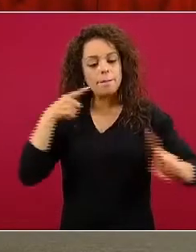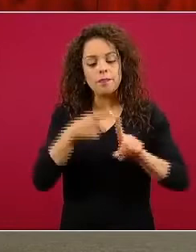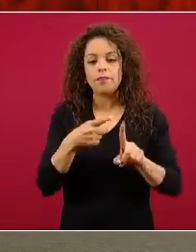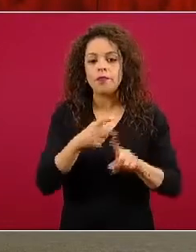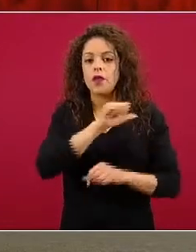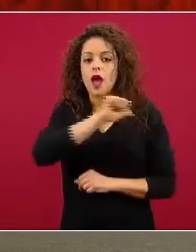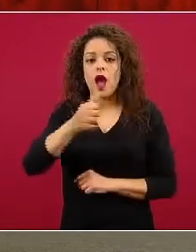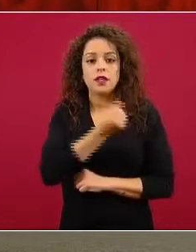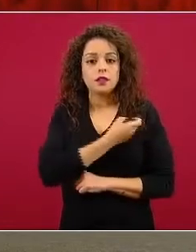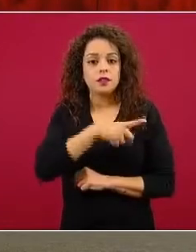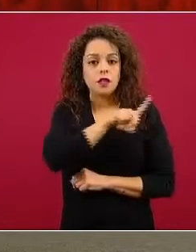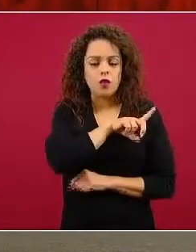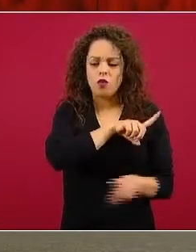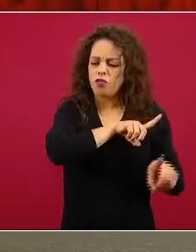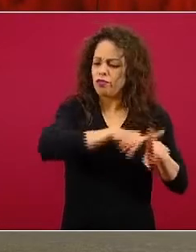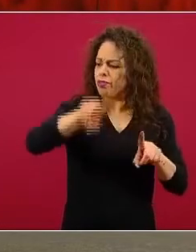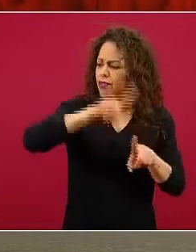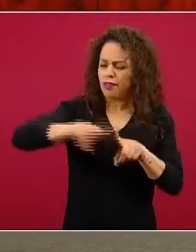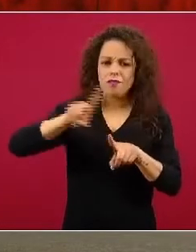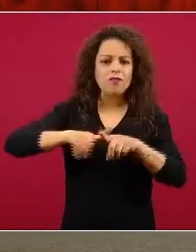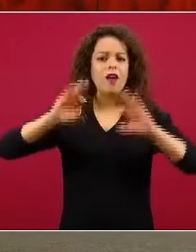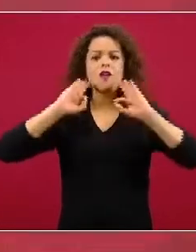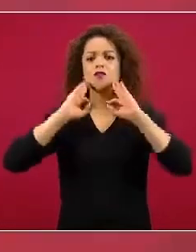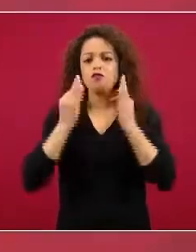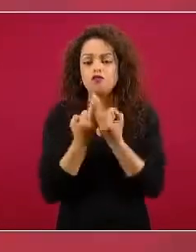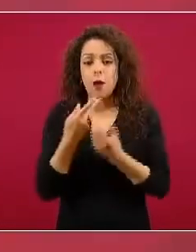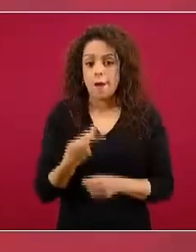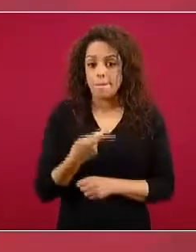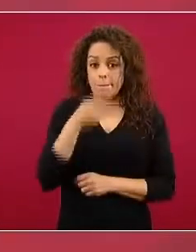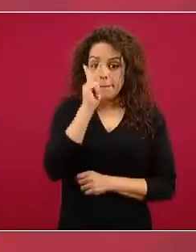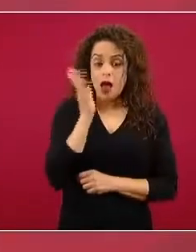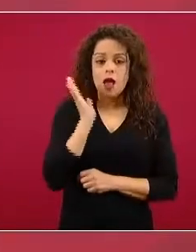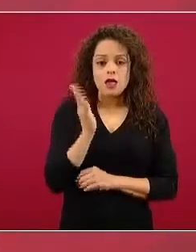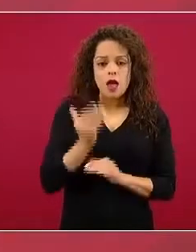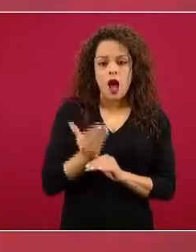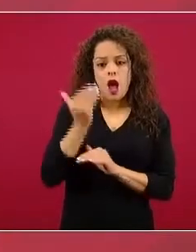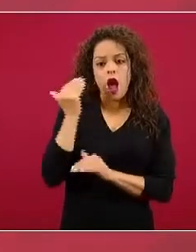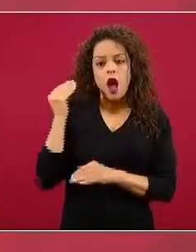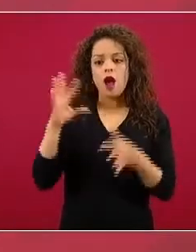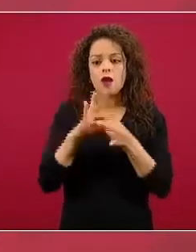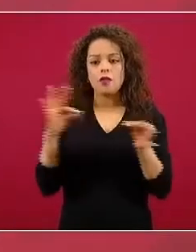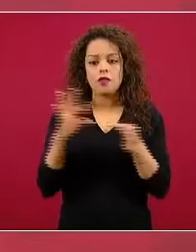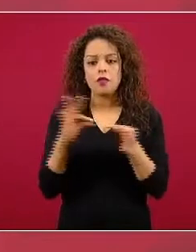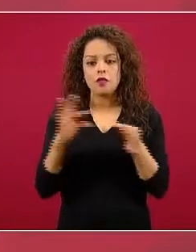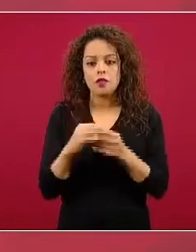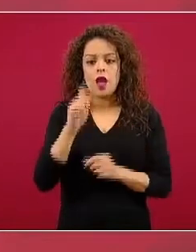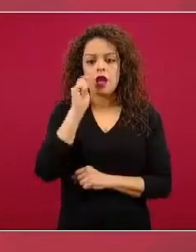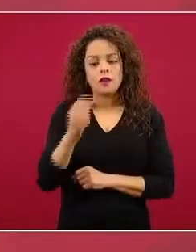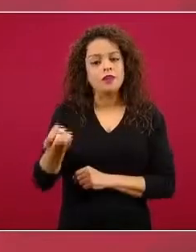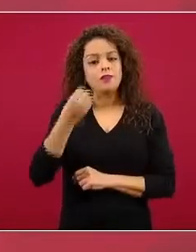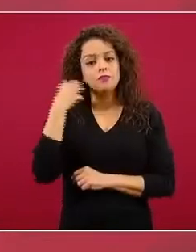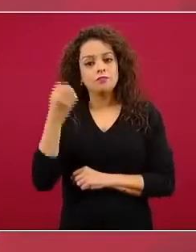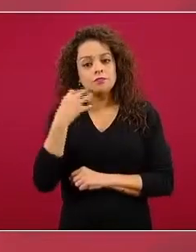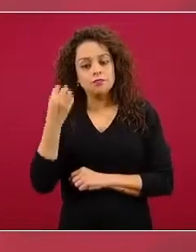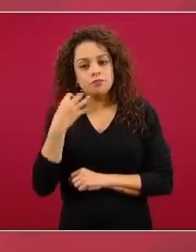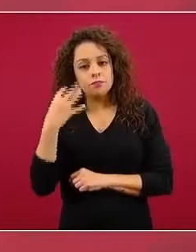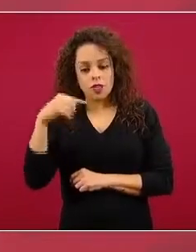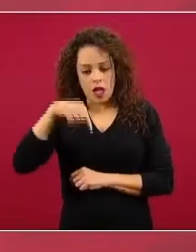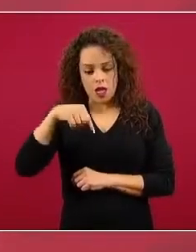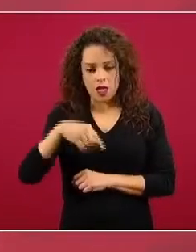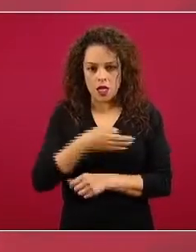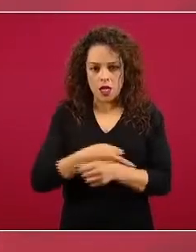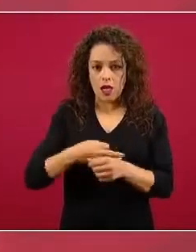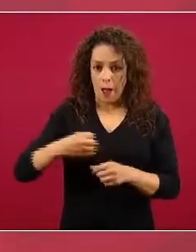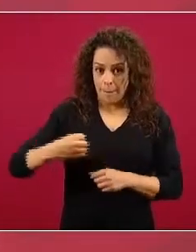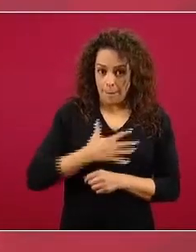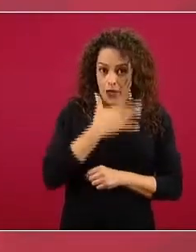múltiples dimensiones, pero hay un elemento que se comentó durante las conferencias de prensa de bienestar y que el presidente